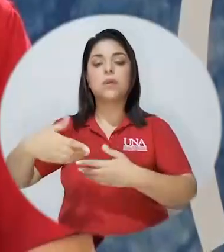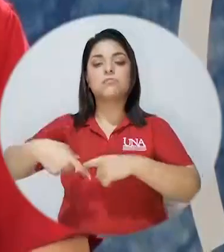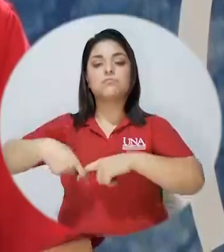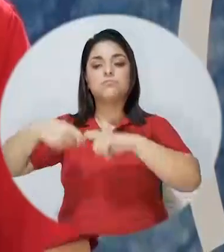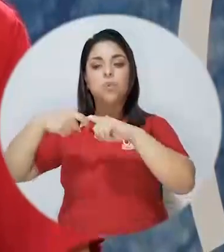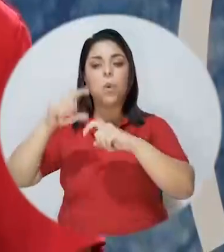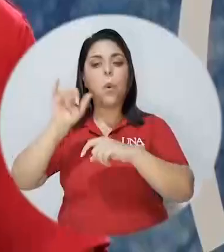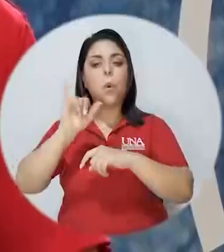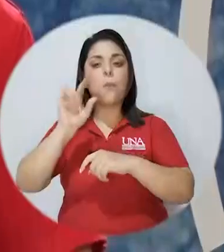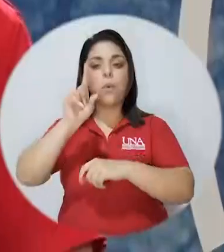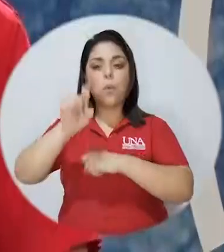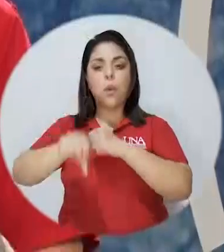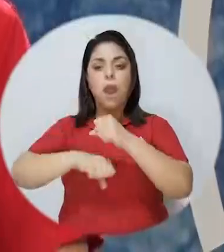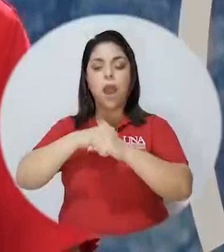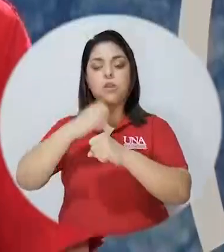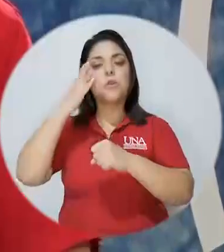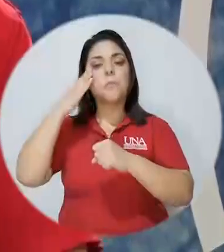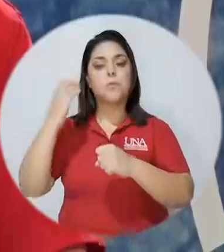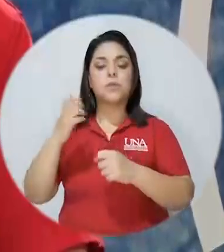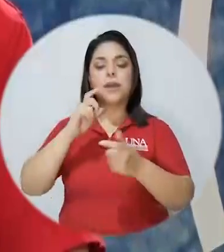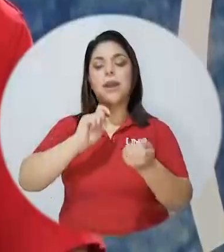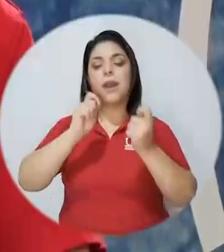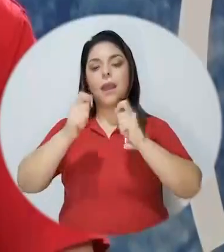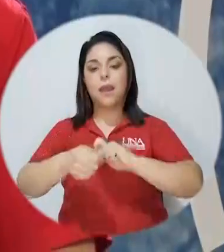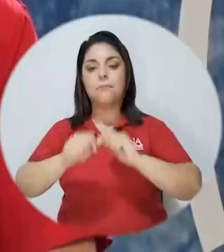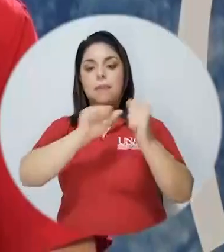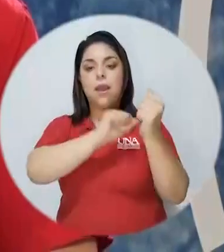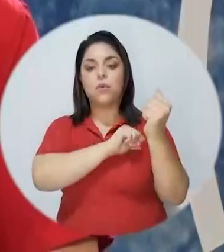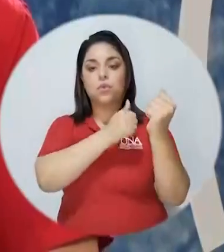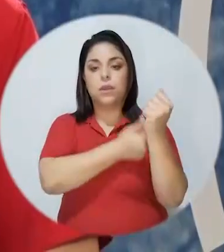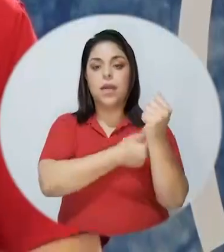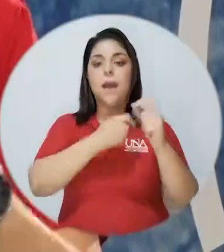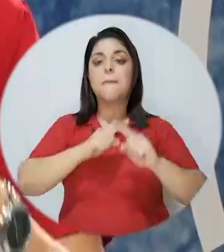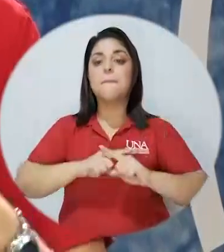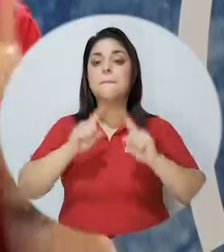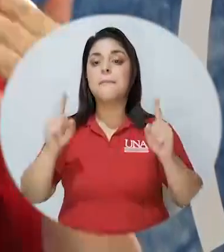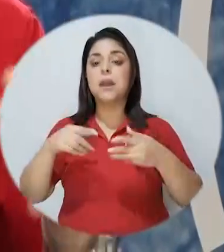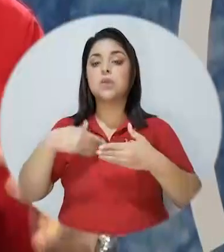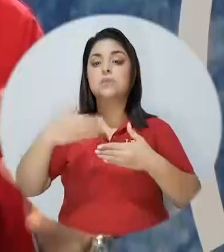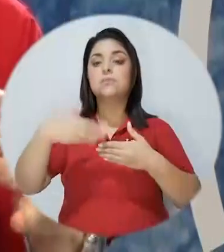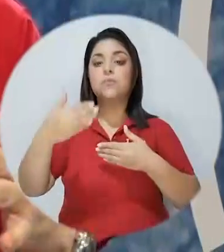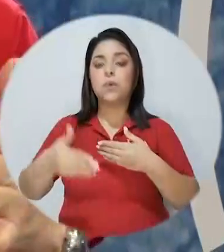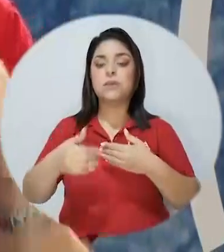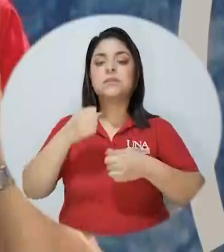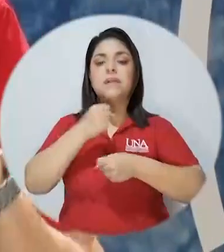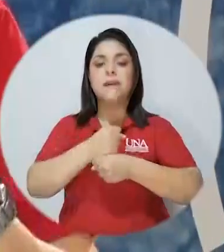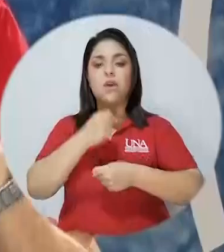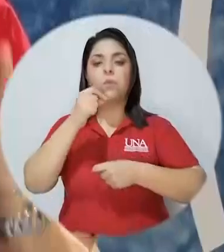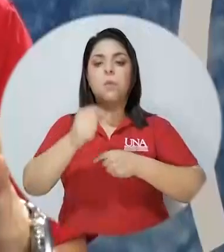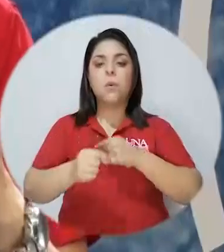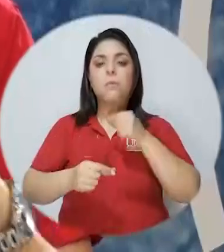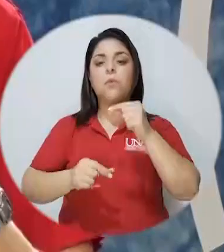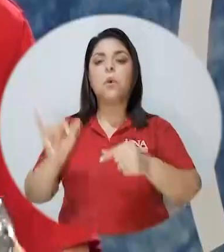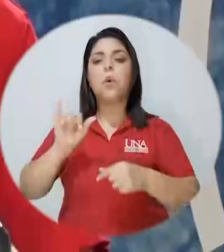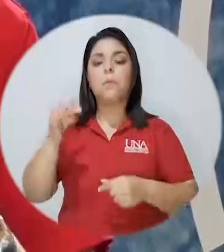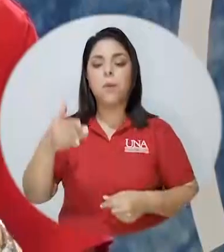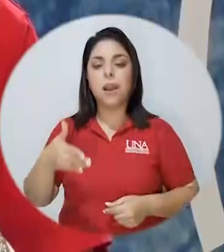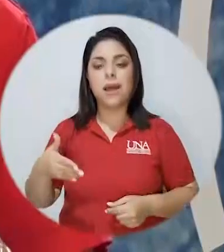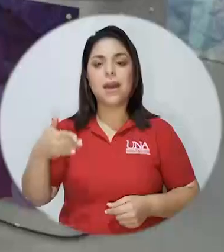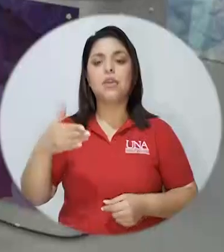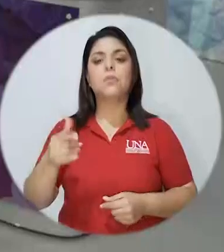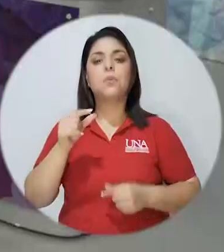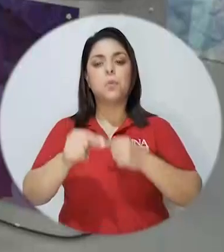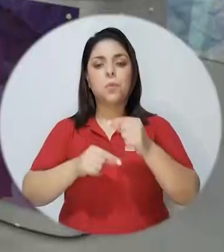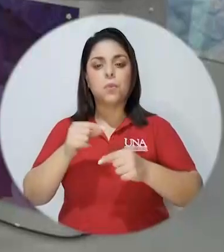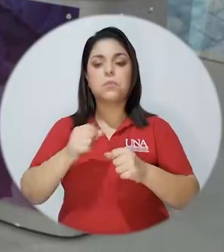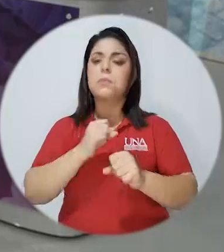pequeña pausa como de un año, ¿verdad? Por un asunto de cambio de autoridades. Pero después ha venido trabajando, pero iba como lento y seguro, ¿verdad? Por esa misma parte